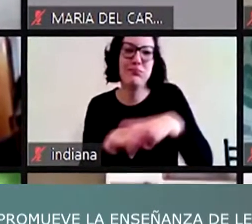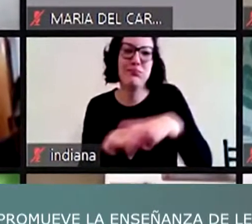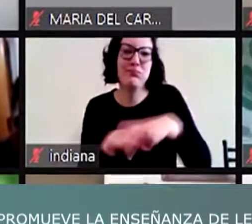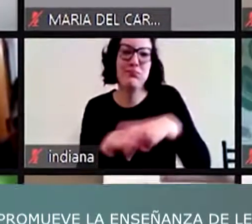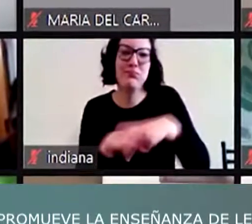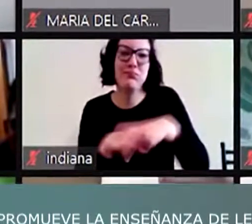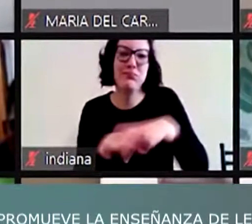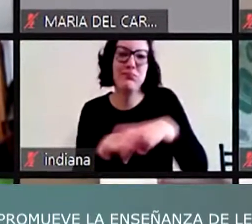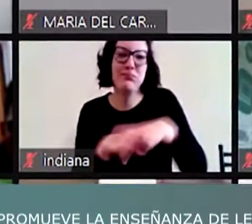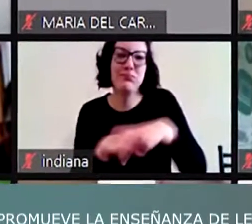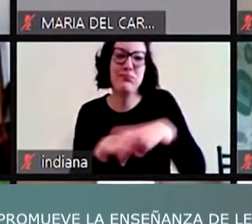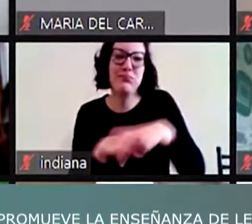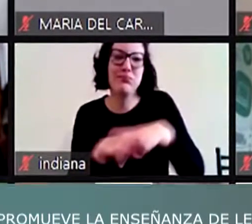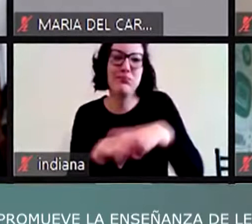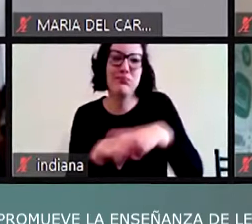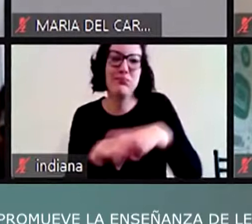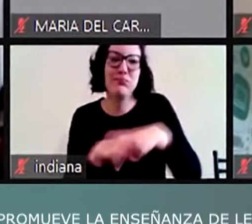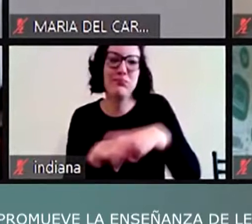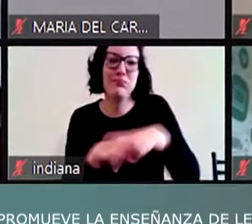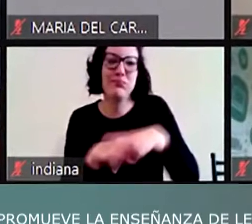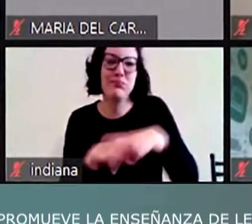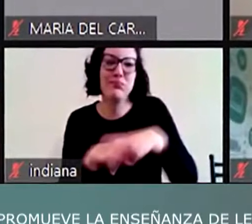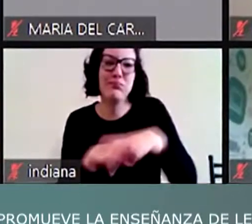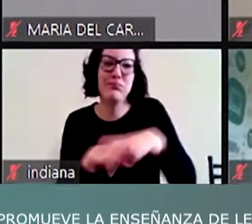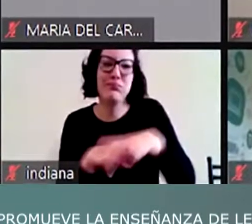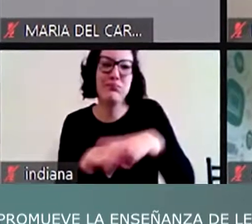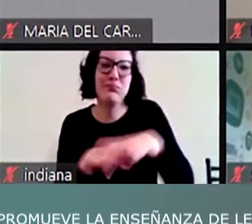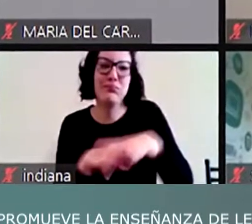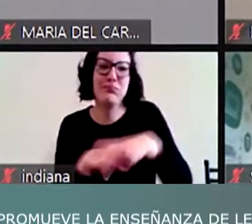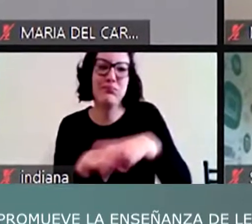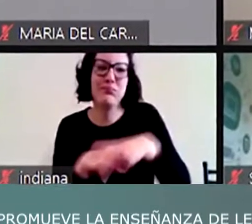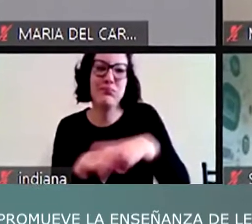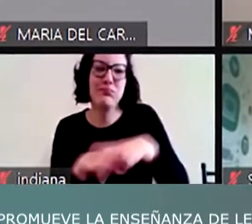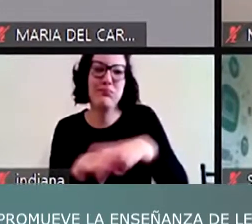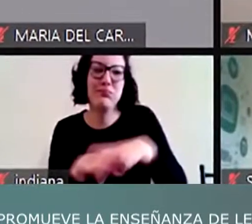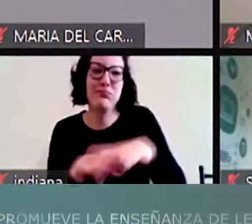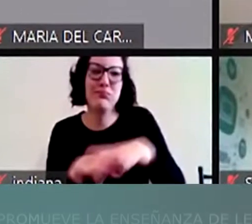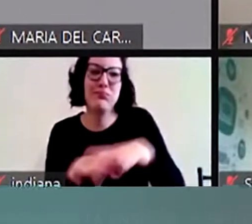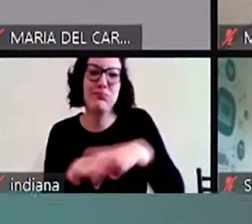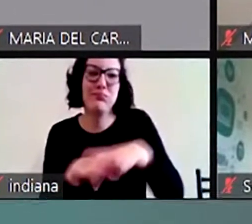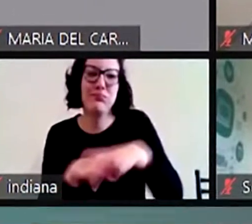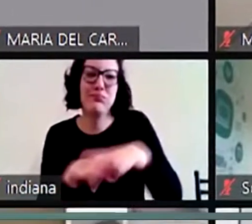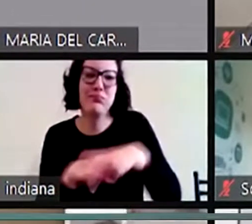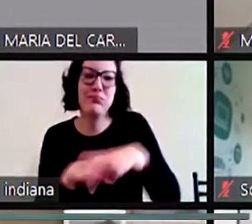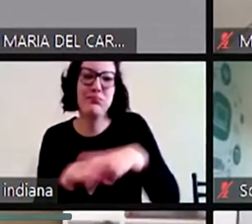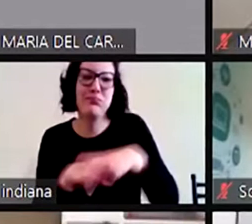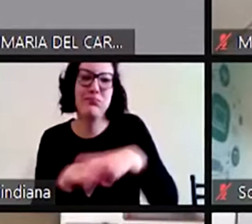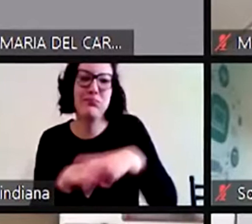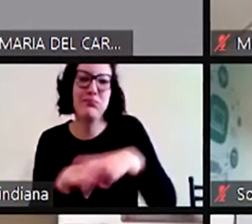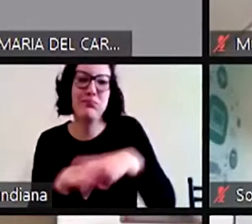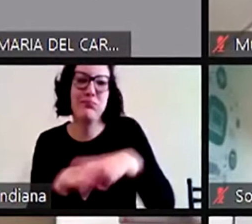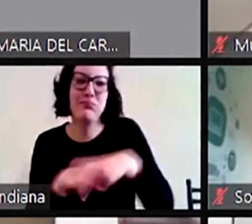en lengua de señas argentina en un curso dictado desde el Instituto Provincial de Discapacidad, dependiente del Ministerio